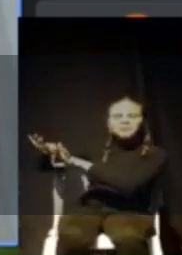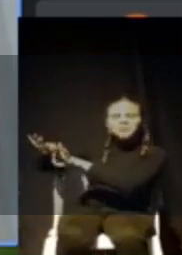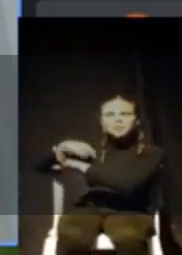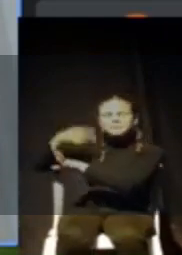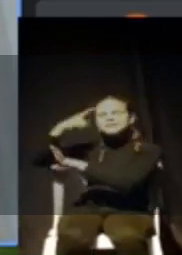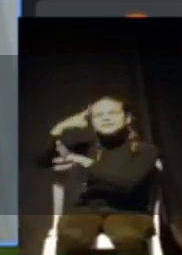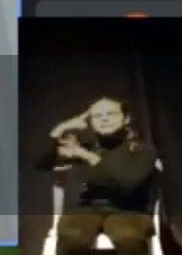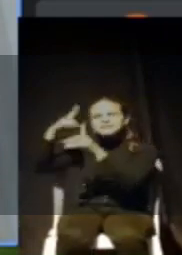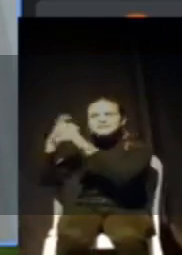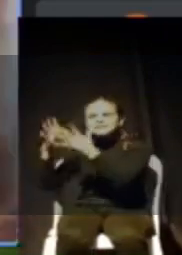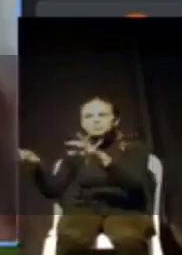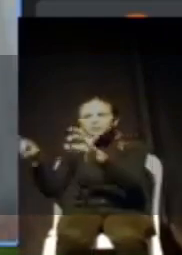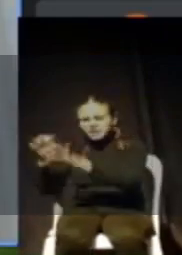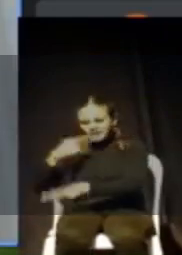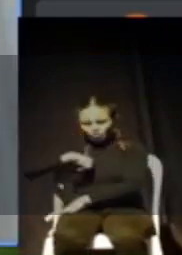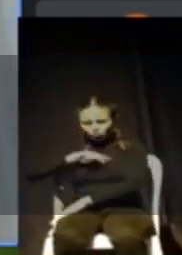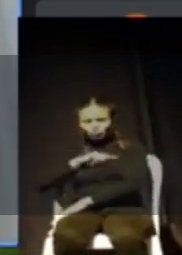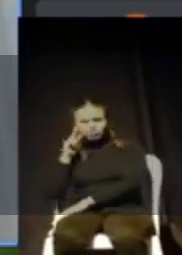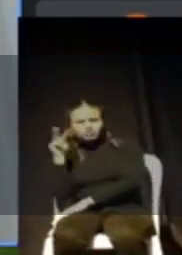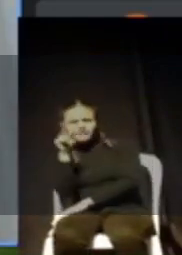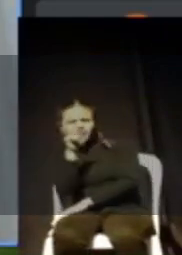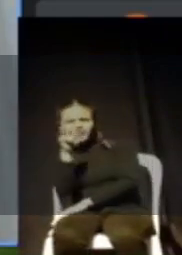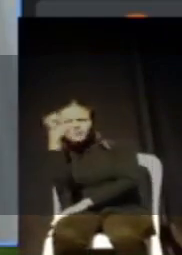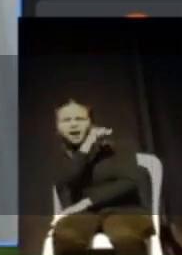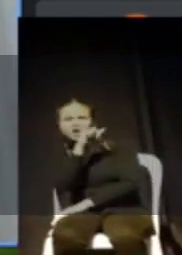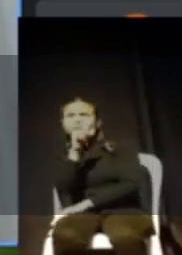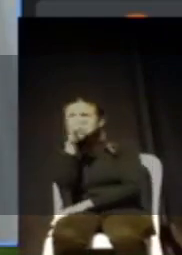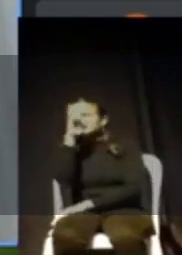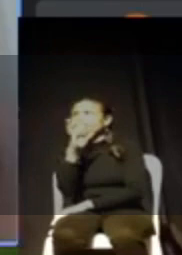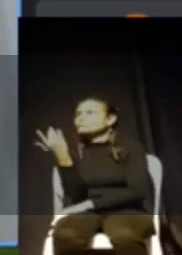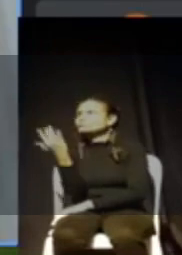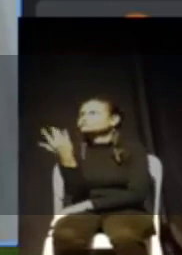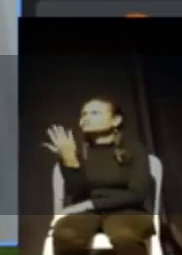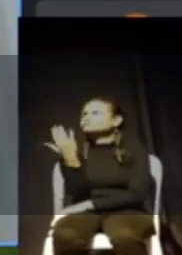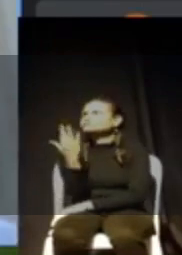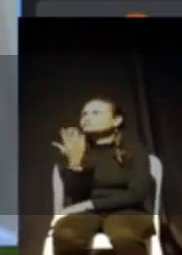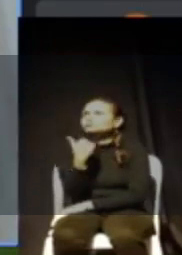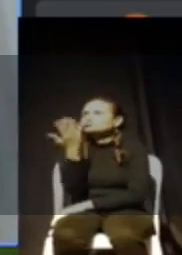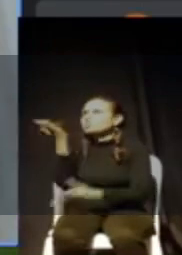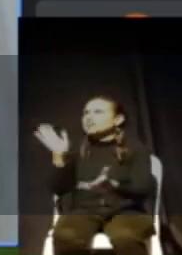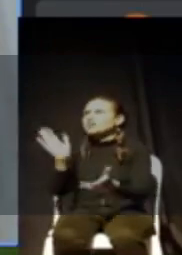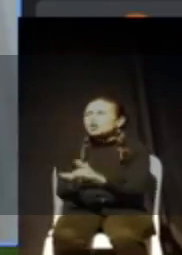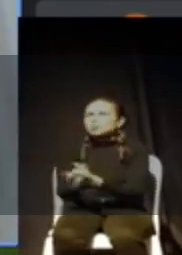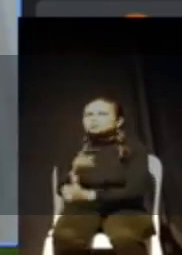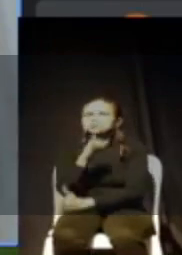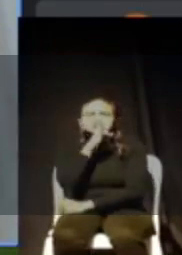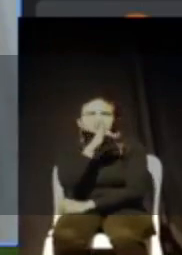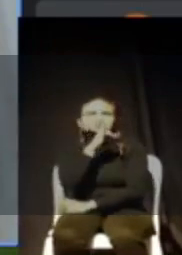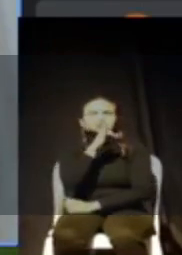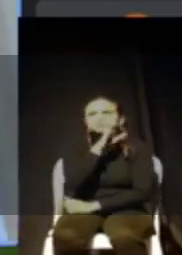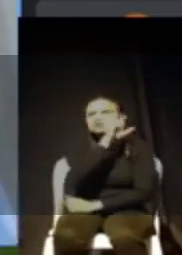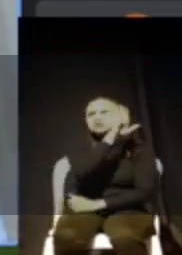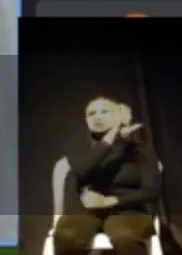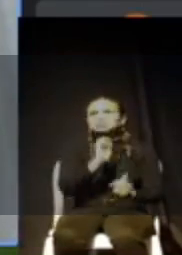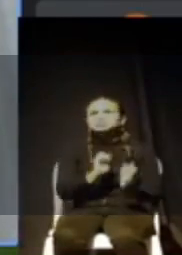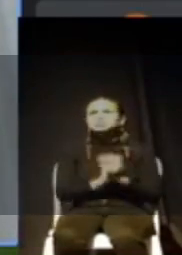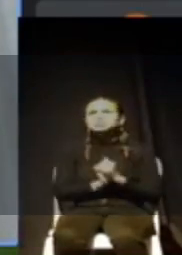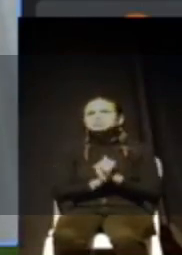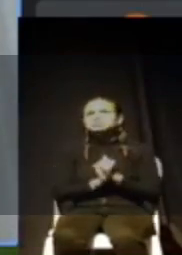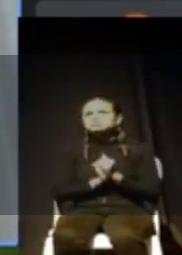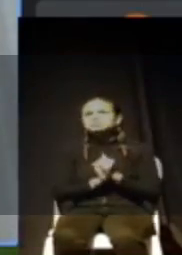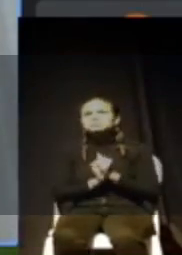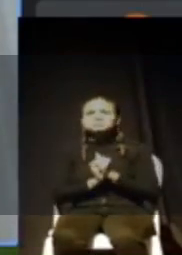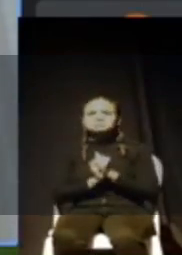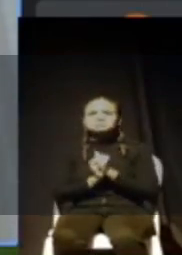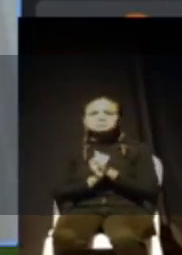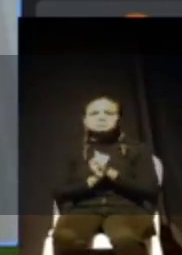los, digamos, entre comillas, en el centro del mundo, ¿no? En el mainstream, en los Estados Unidos, que desde allí porta sus